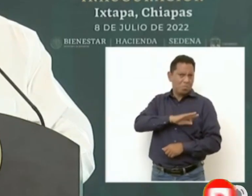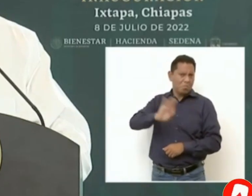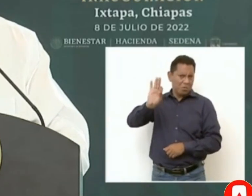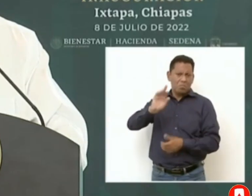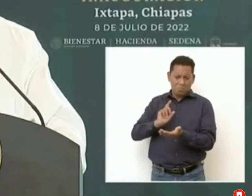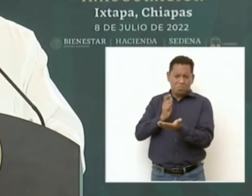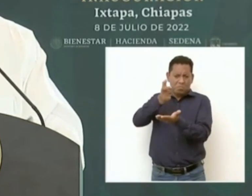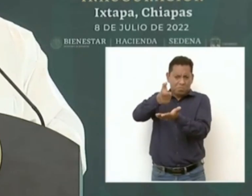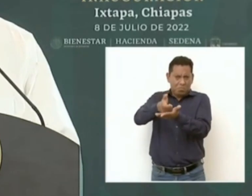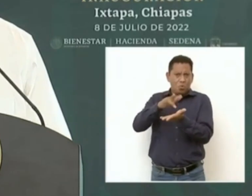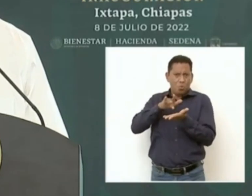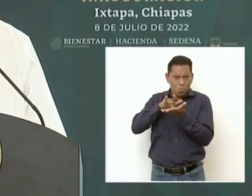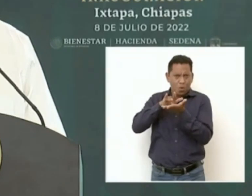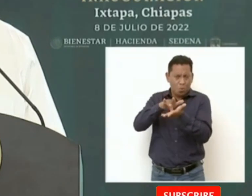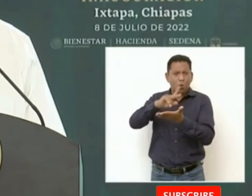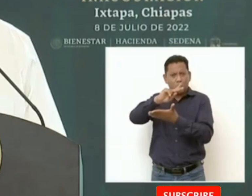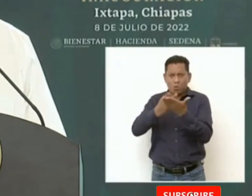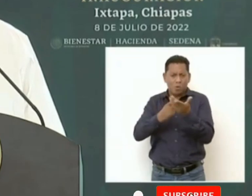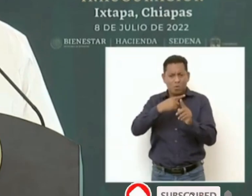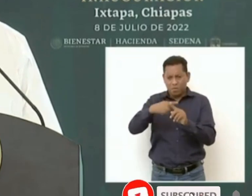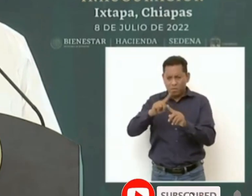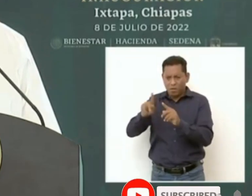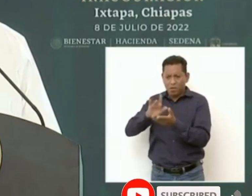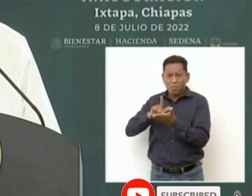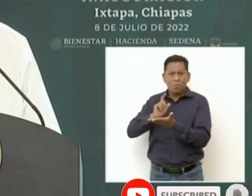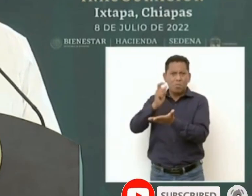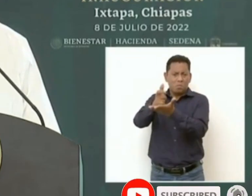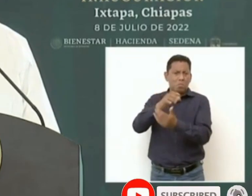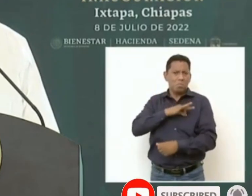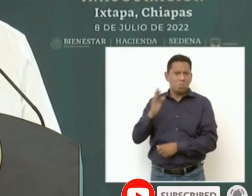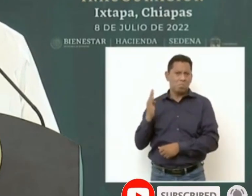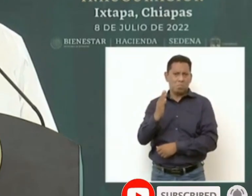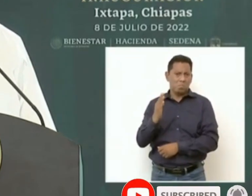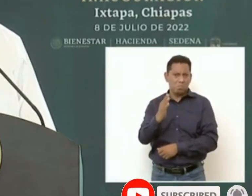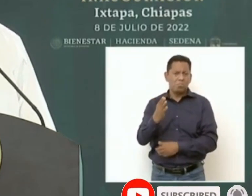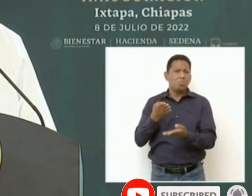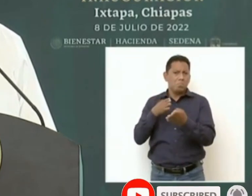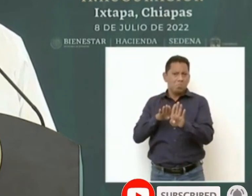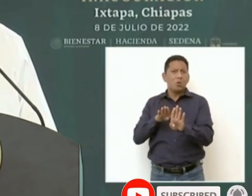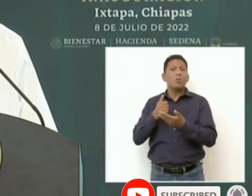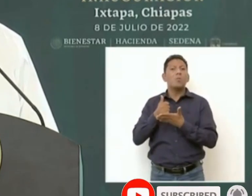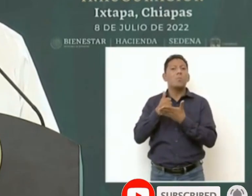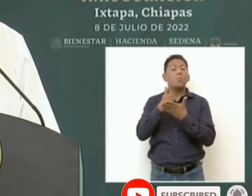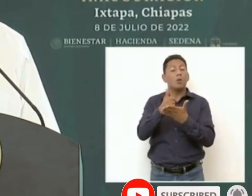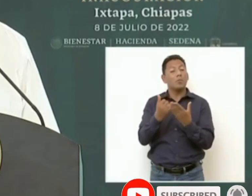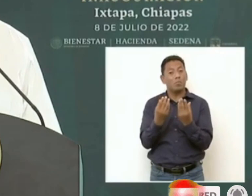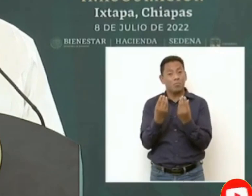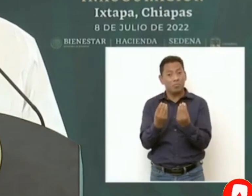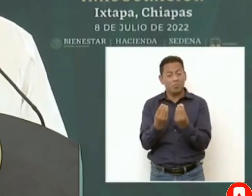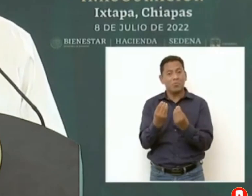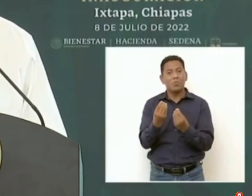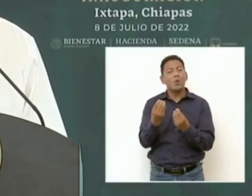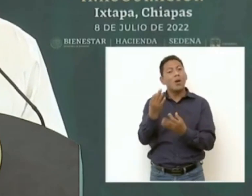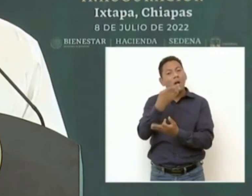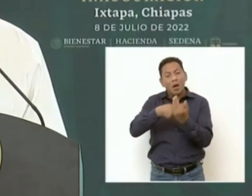recibir sus apoyos y esto les va a ayudar mucho. A